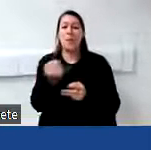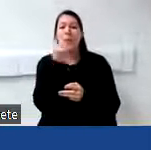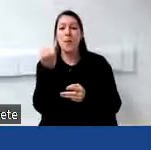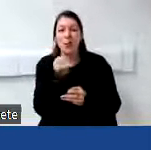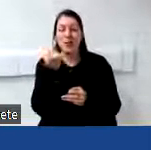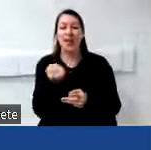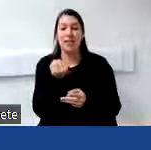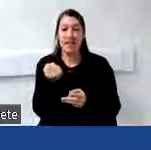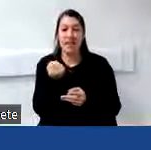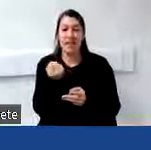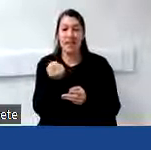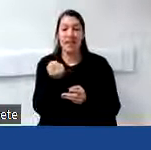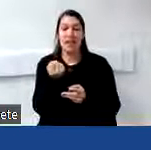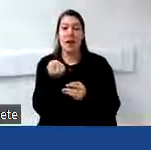importante